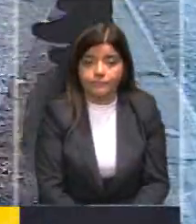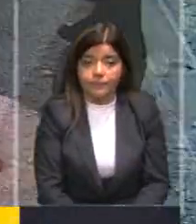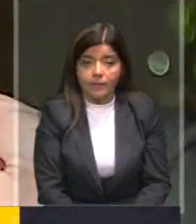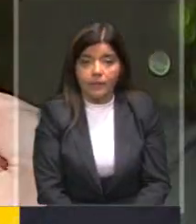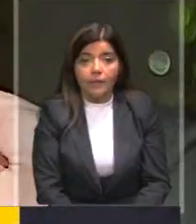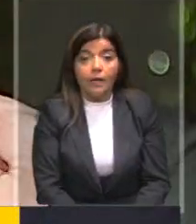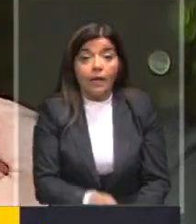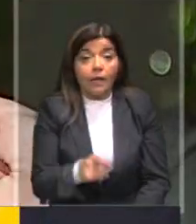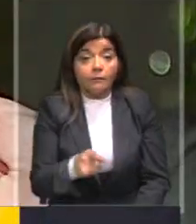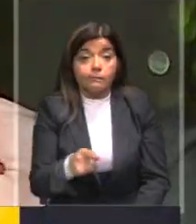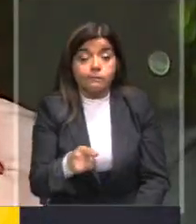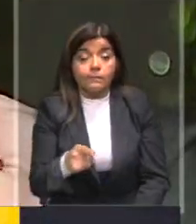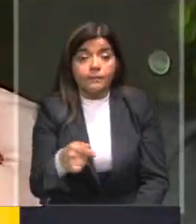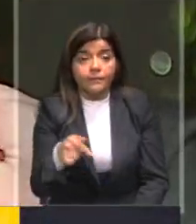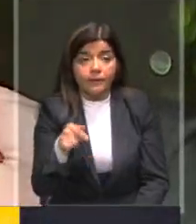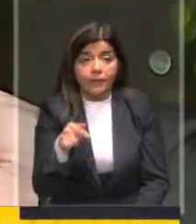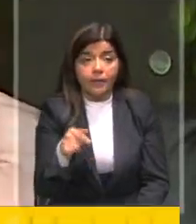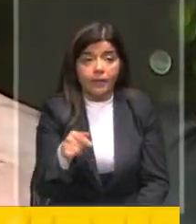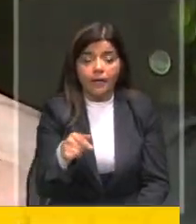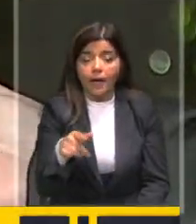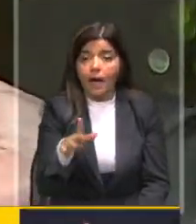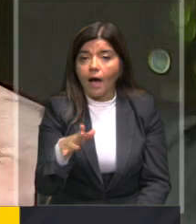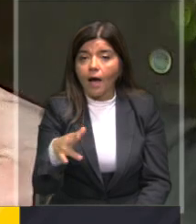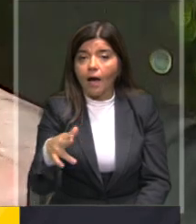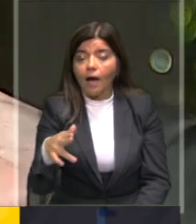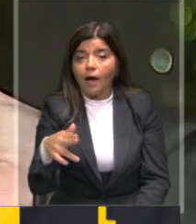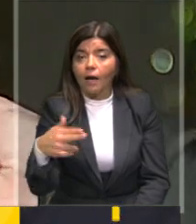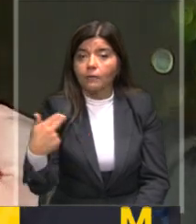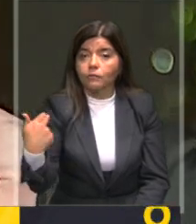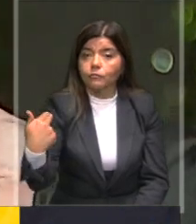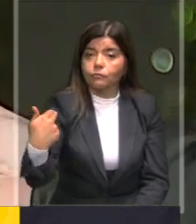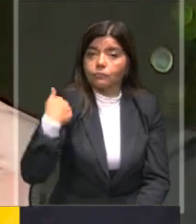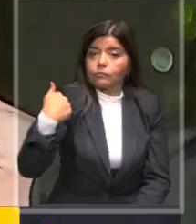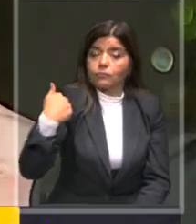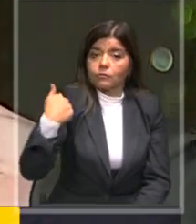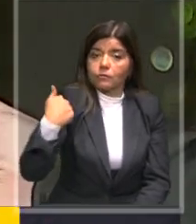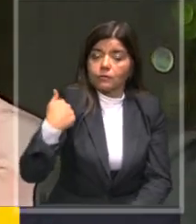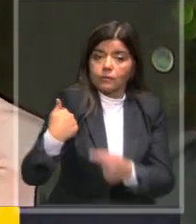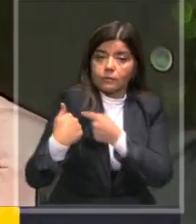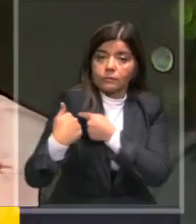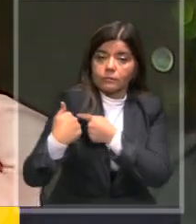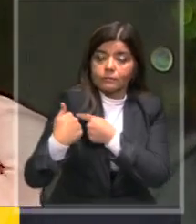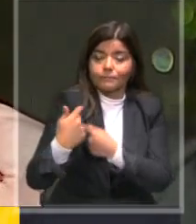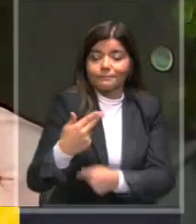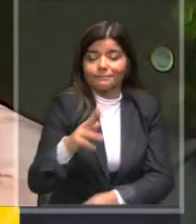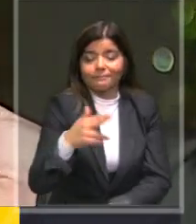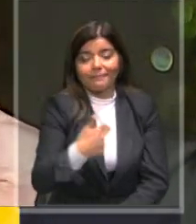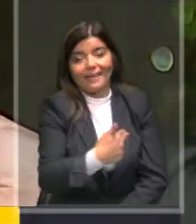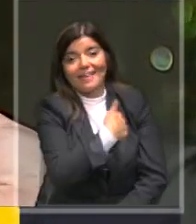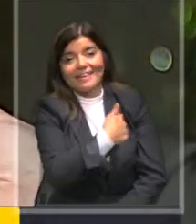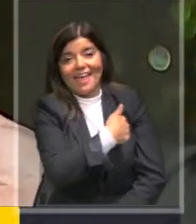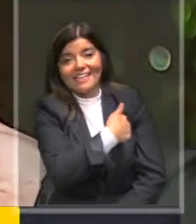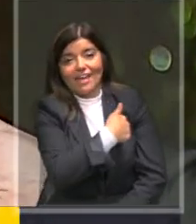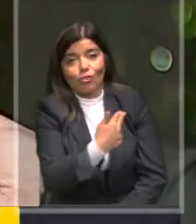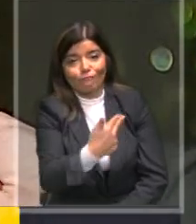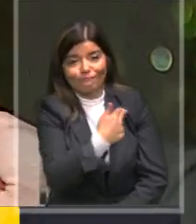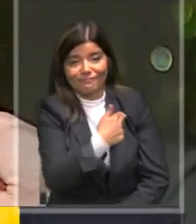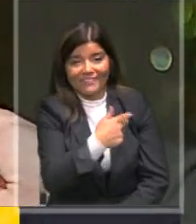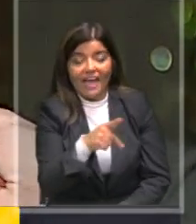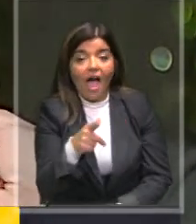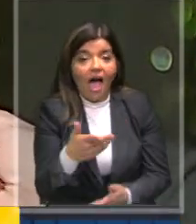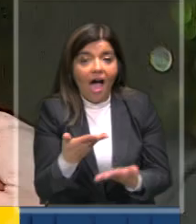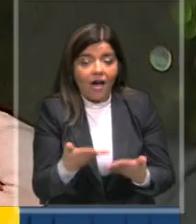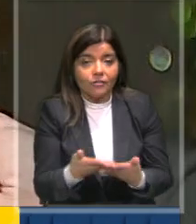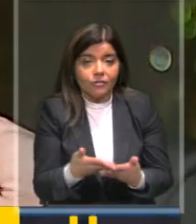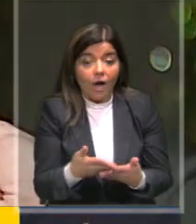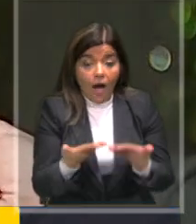Estaba con un impacto cercano a su hombro izquierdo. Al momento no